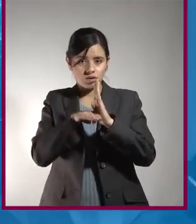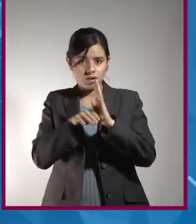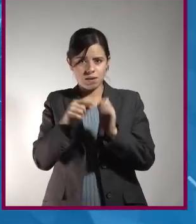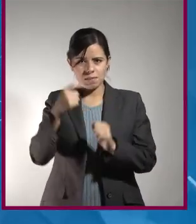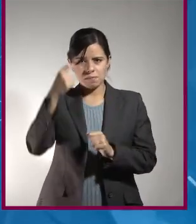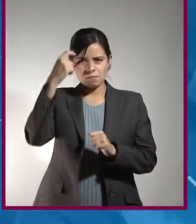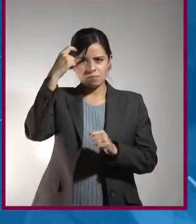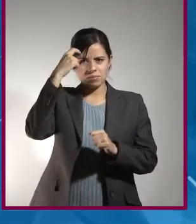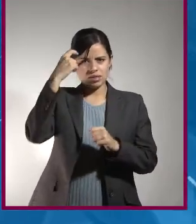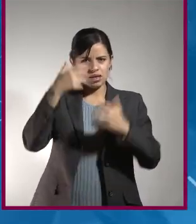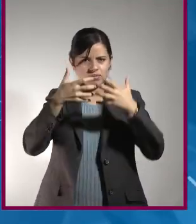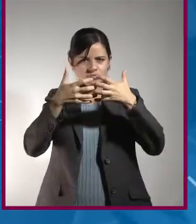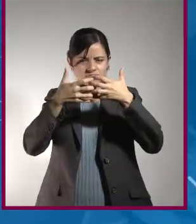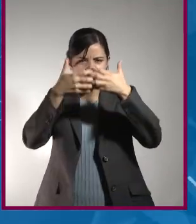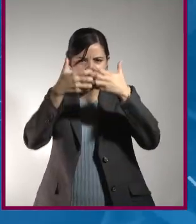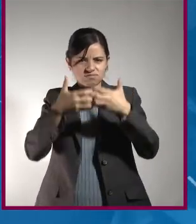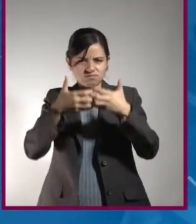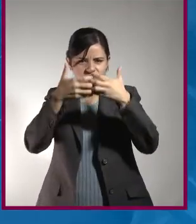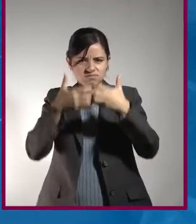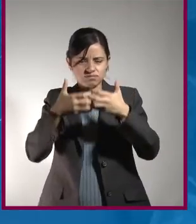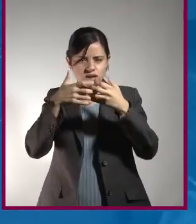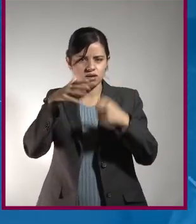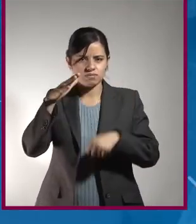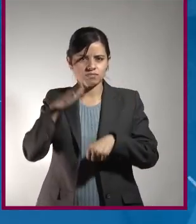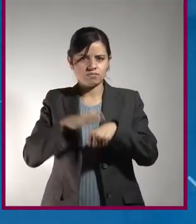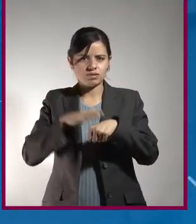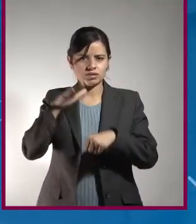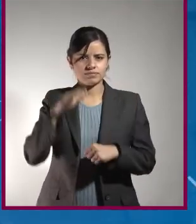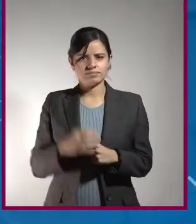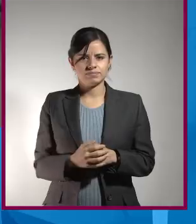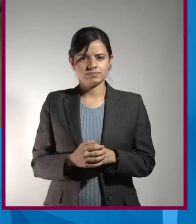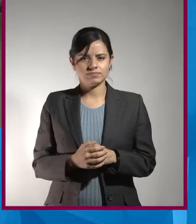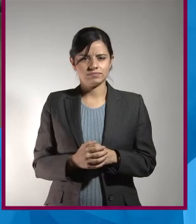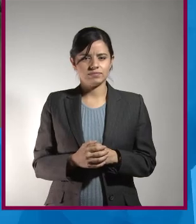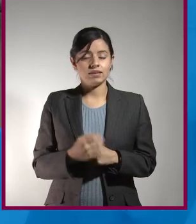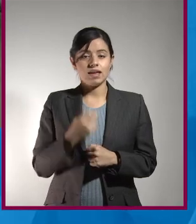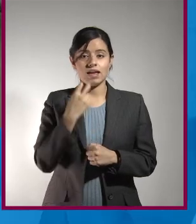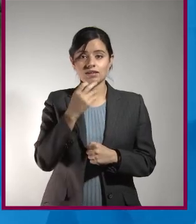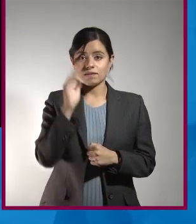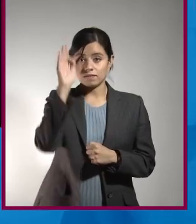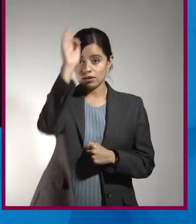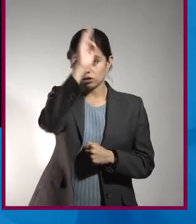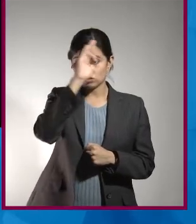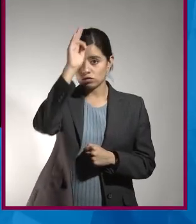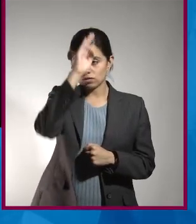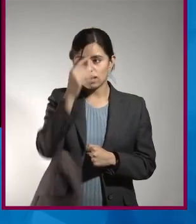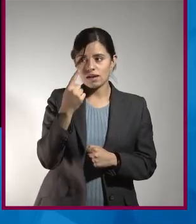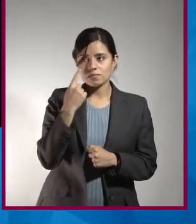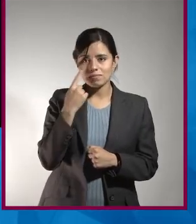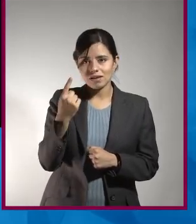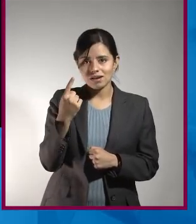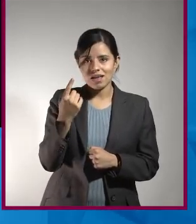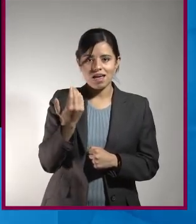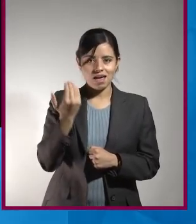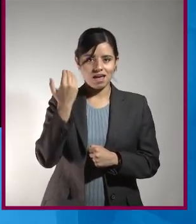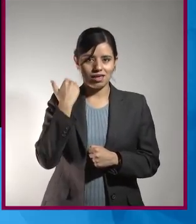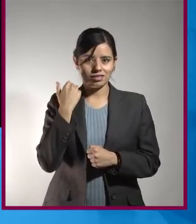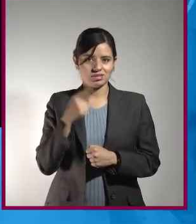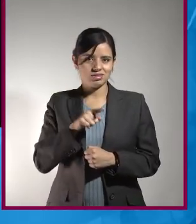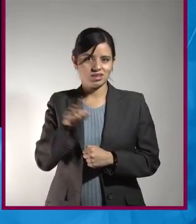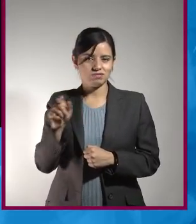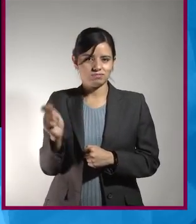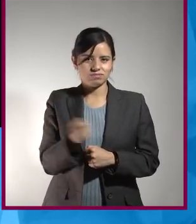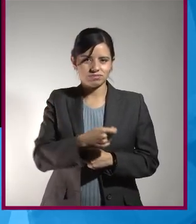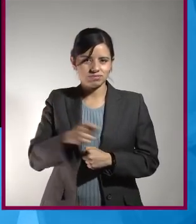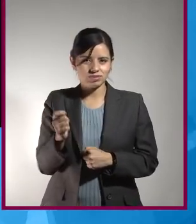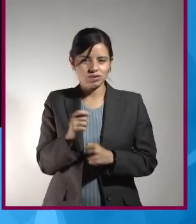de iluminación intelectual y espiritual. Esta filosofía podía verse en los caballeros de la época, que